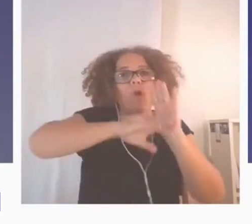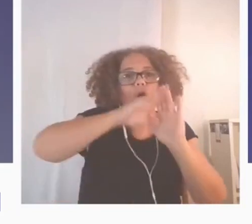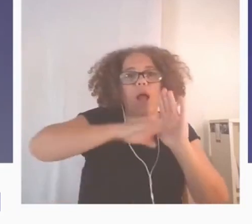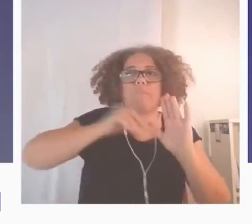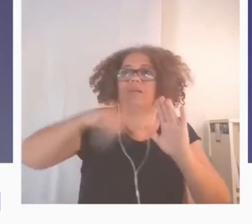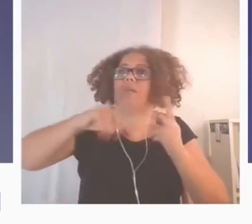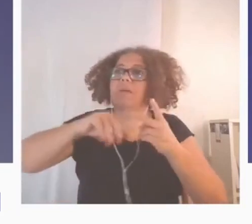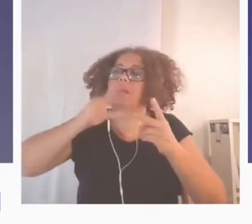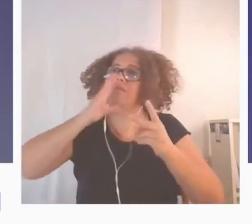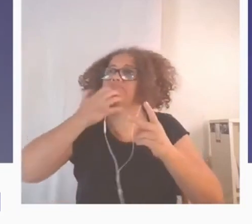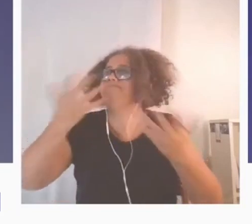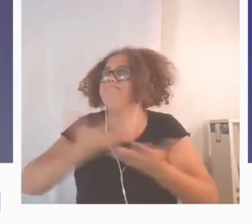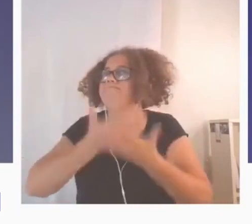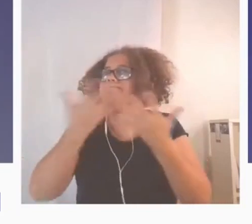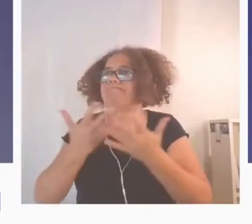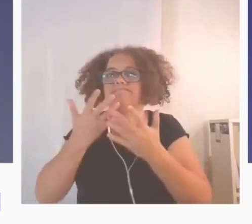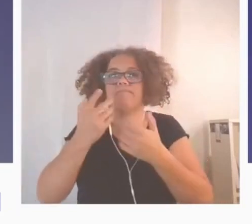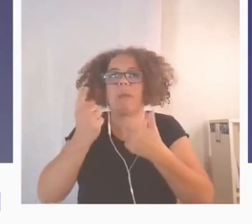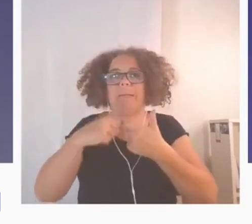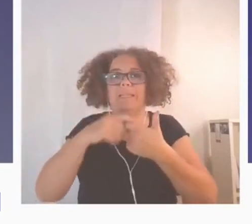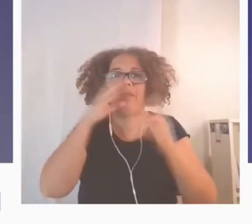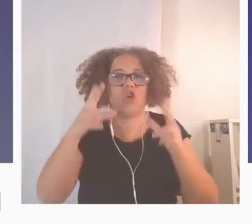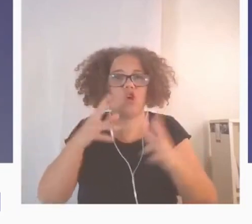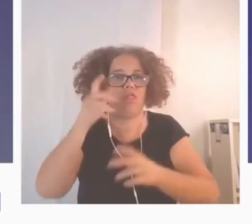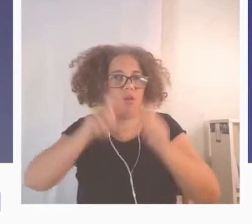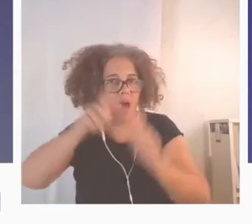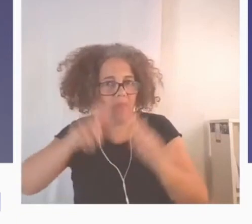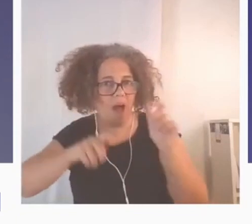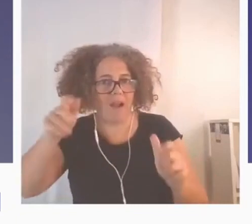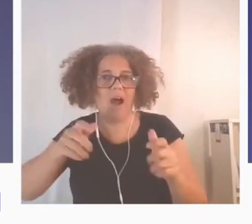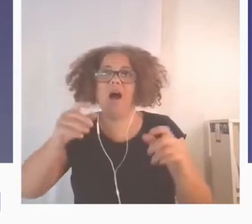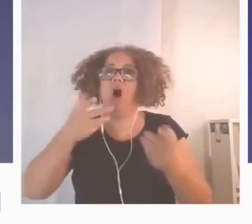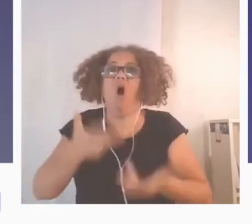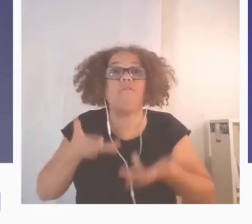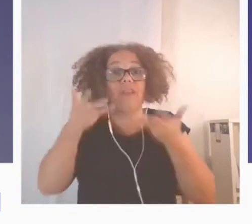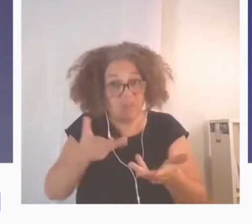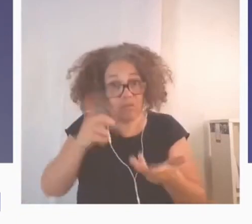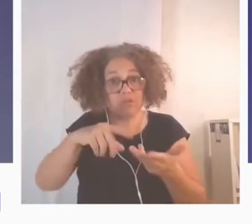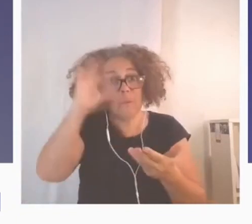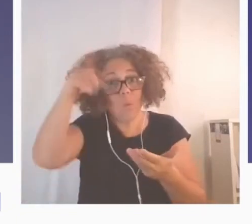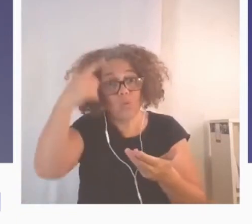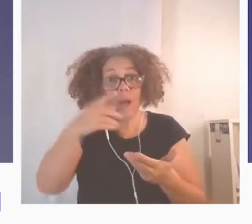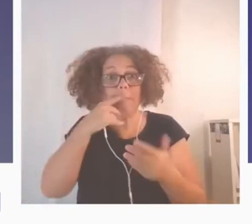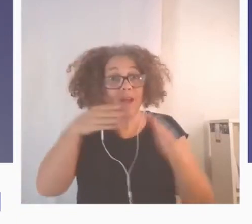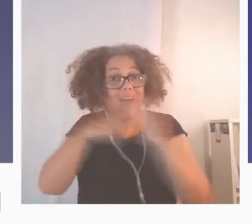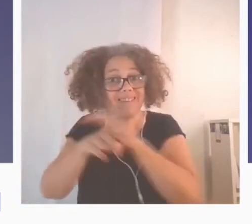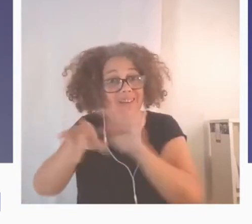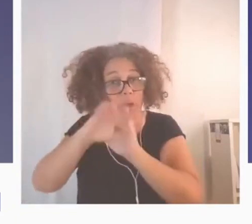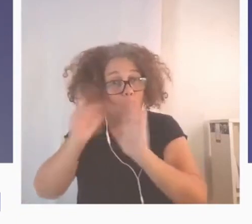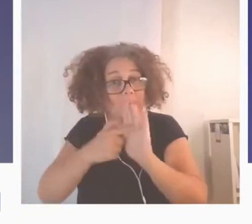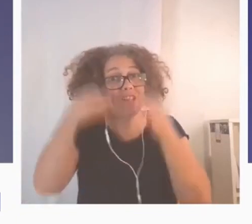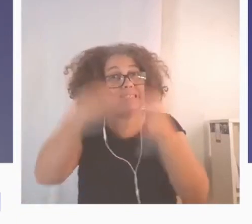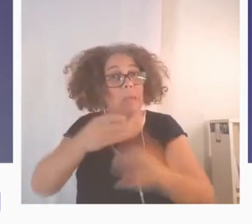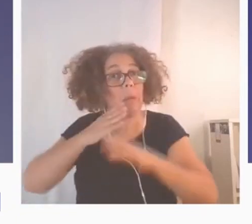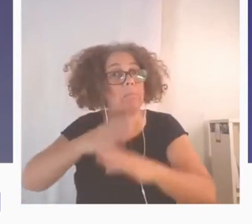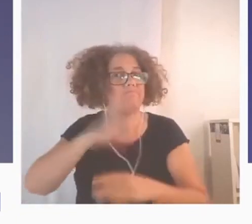ofrecemos participación ciudadana, ofrecemos cultura, pero no siempre es accesible. Es accesible desde el